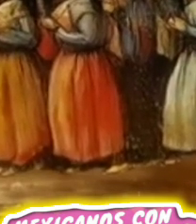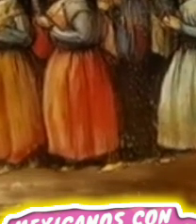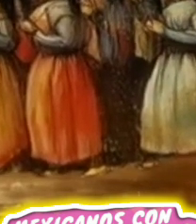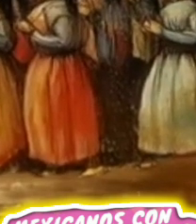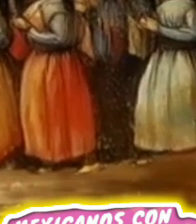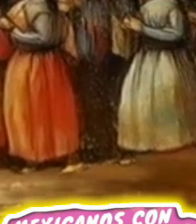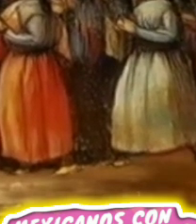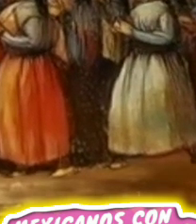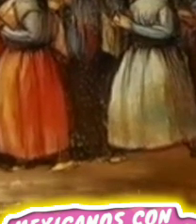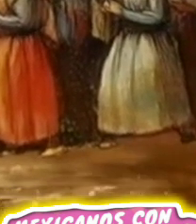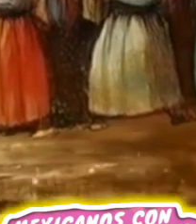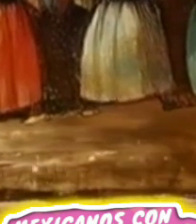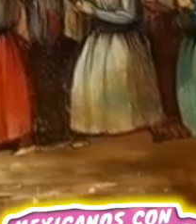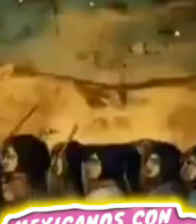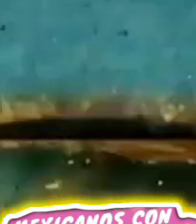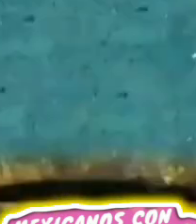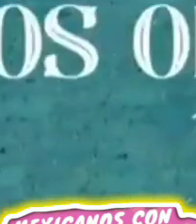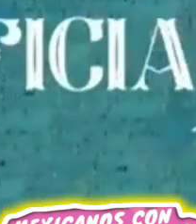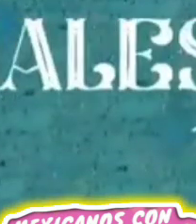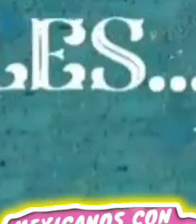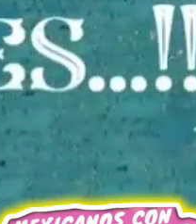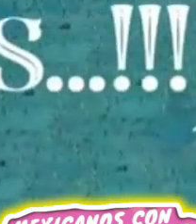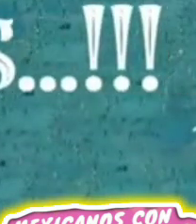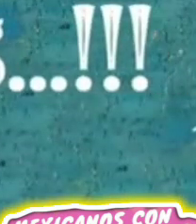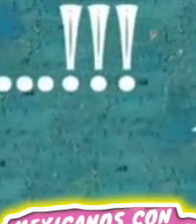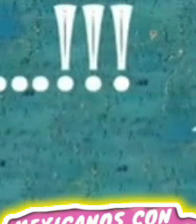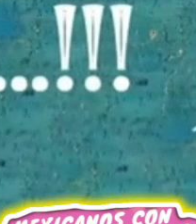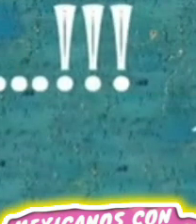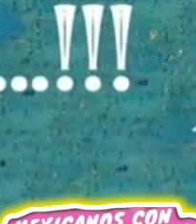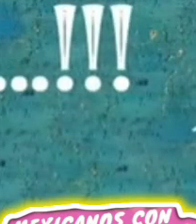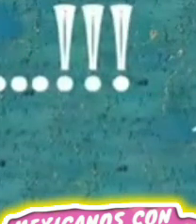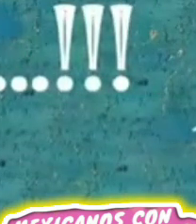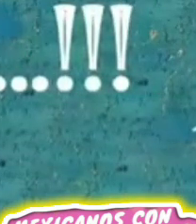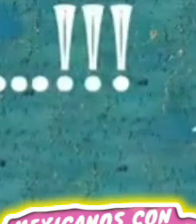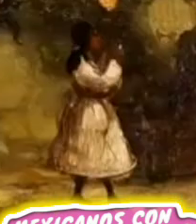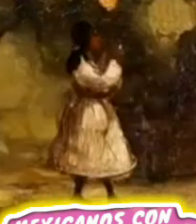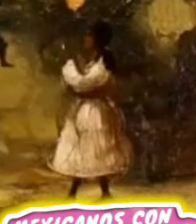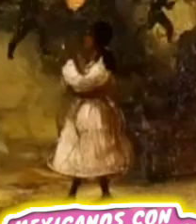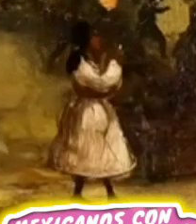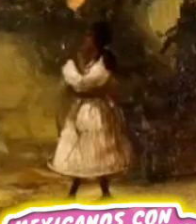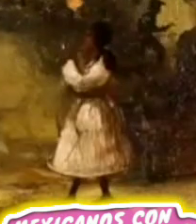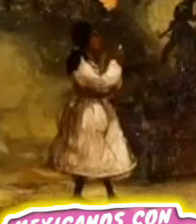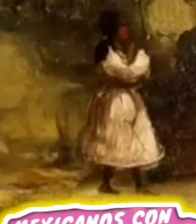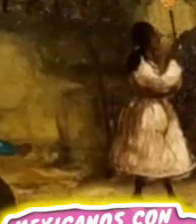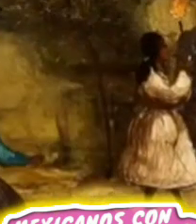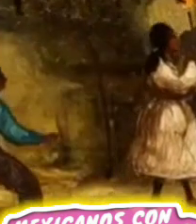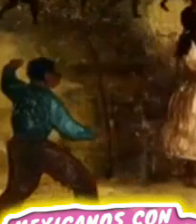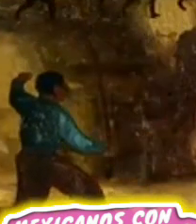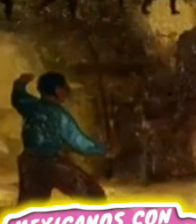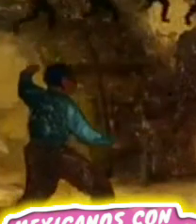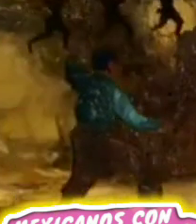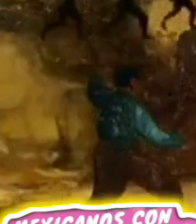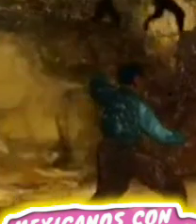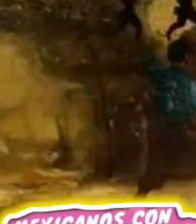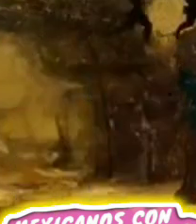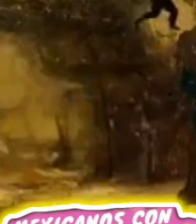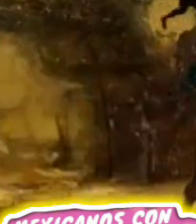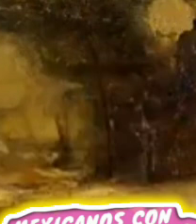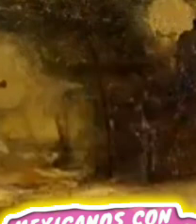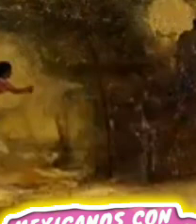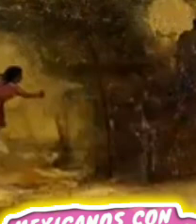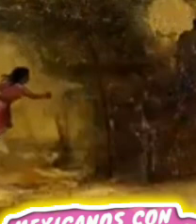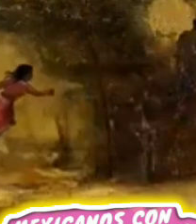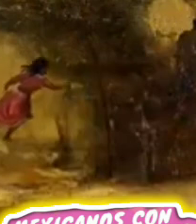de cocina y cuchillos cebolleros, y dijeron, ahora siguen los oficiales, que se asustaron y soltaron a los